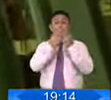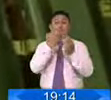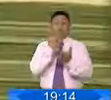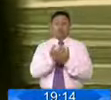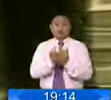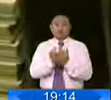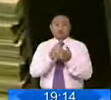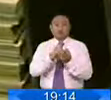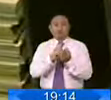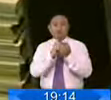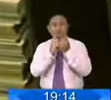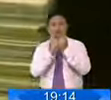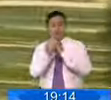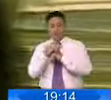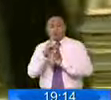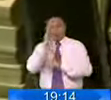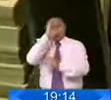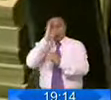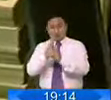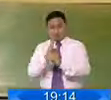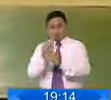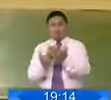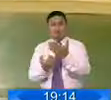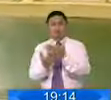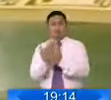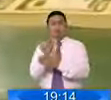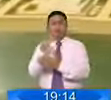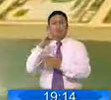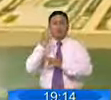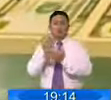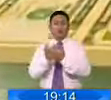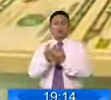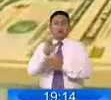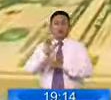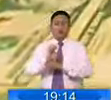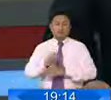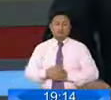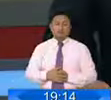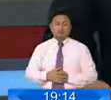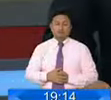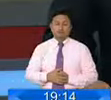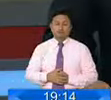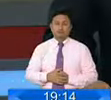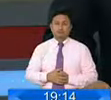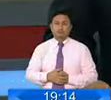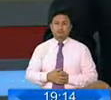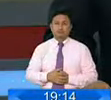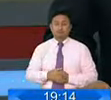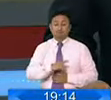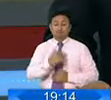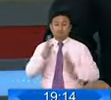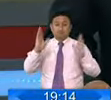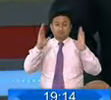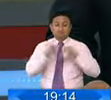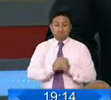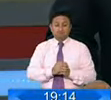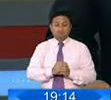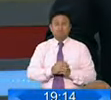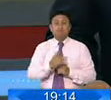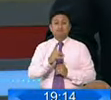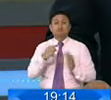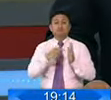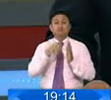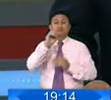con miras a reactivar la economía del país. Informó Javier Gallo. Y mucha atención, la tasa